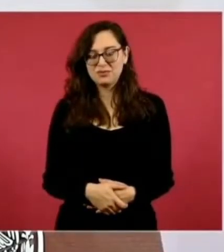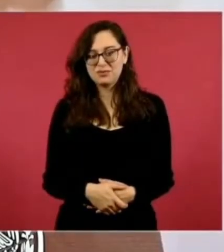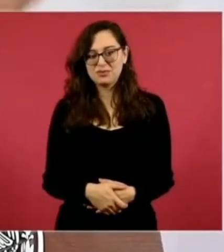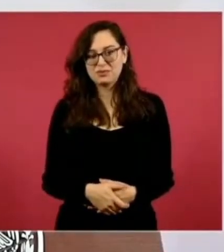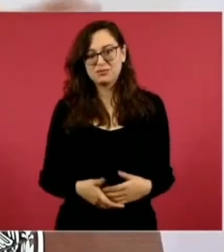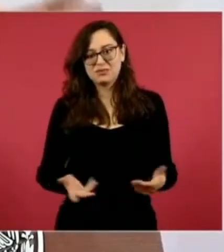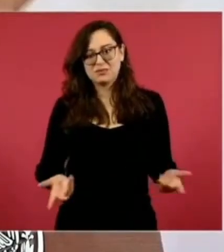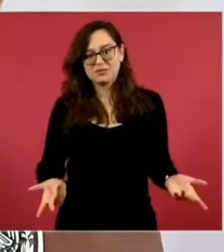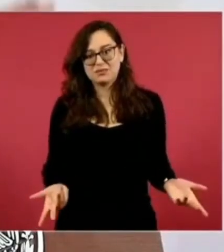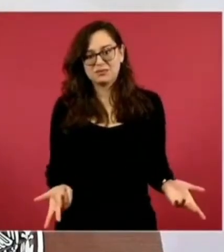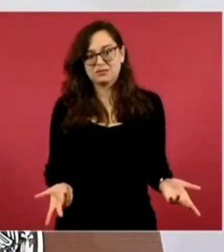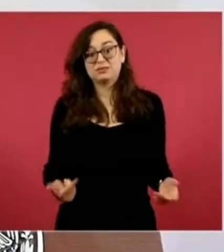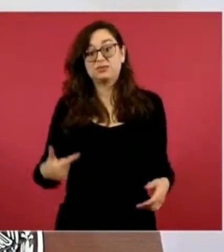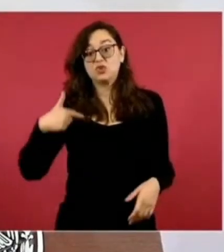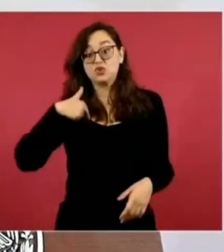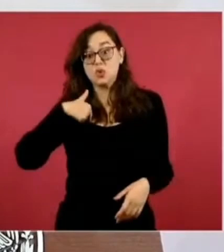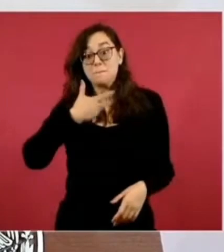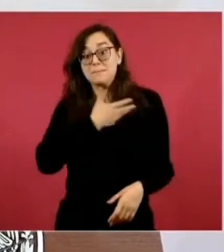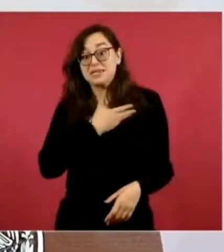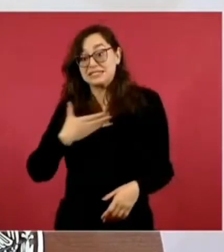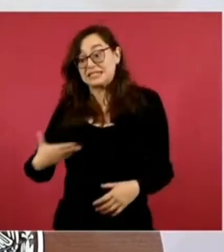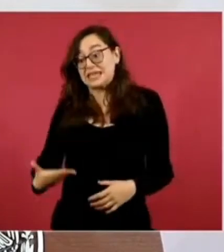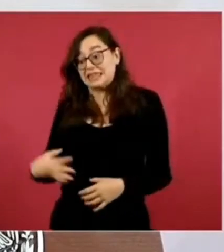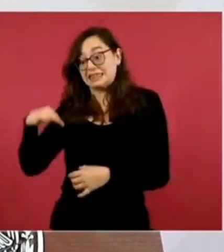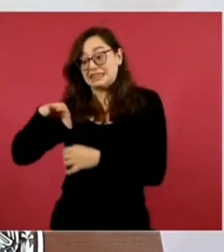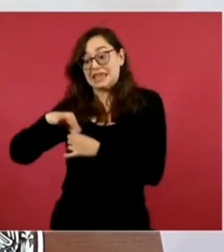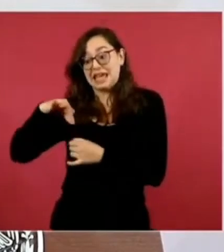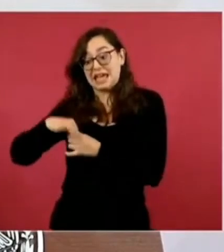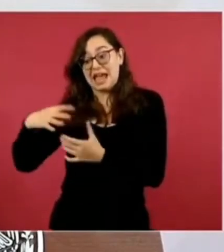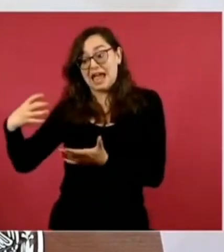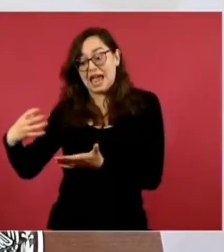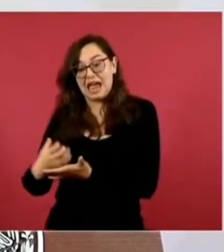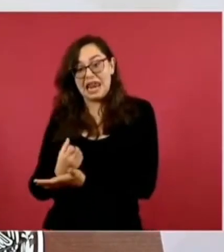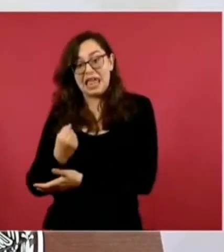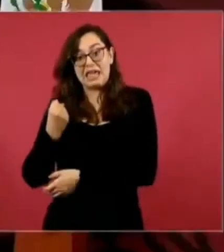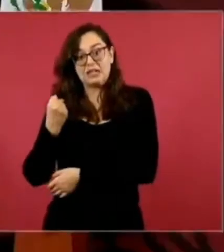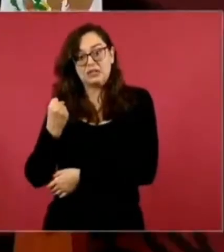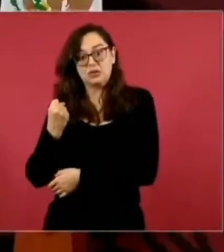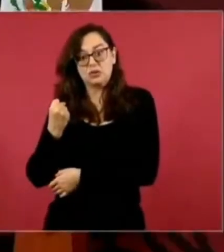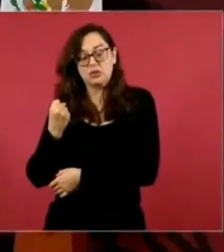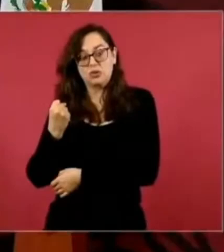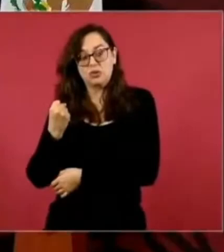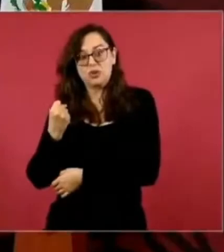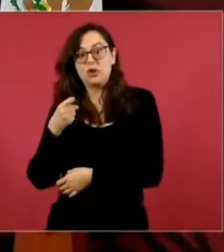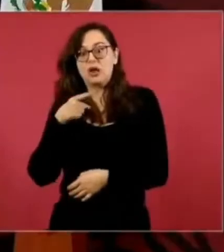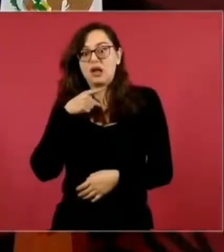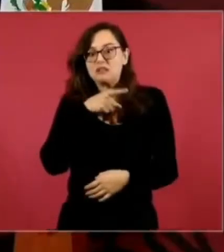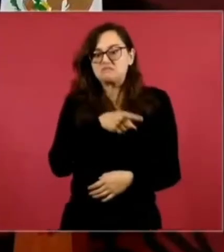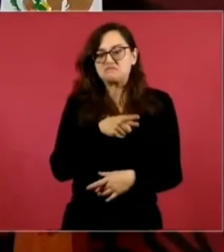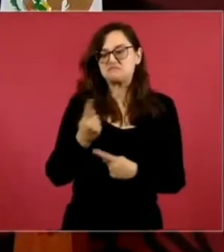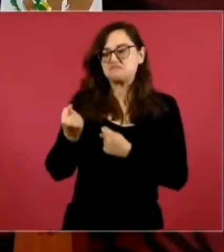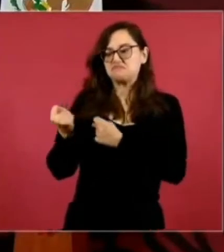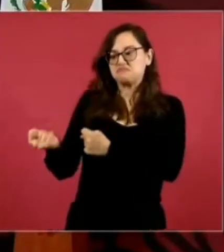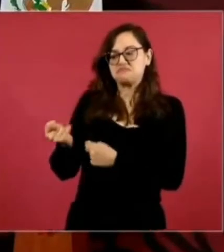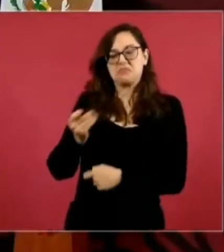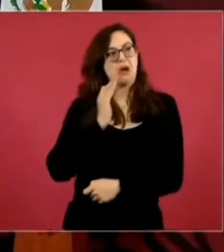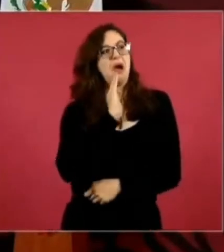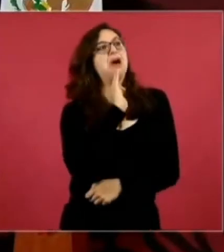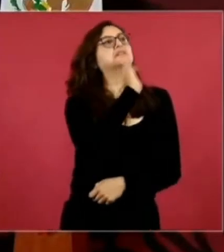Yo era presidente electo y dije, eso no lo